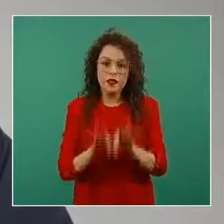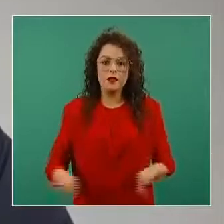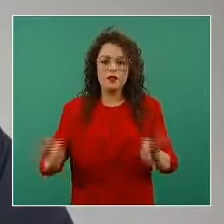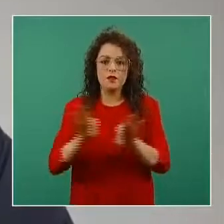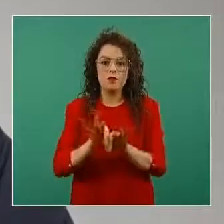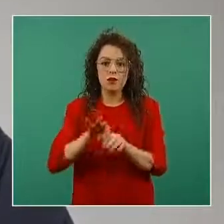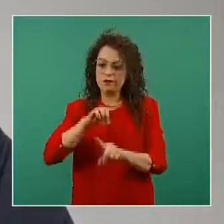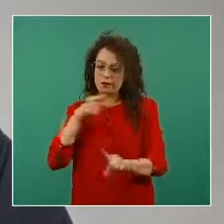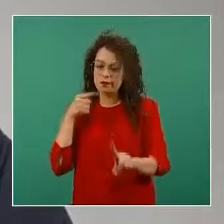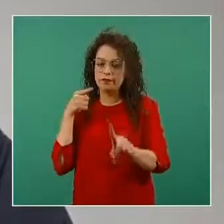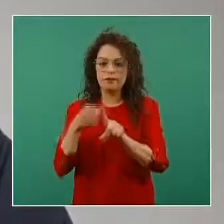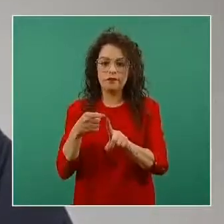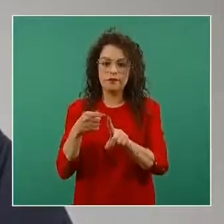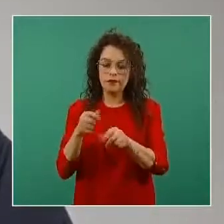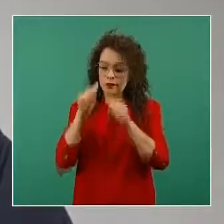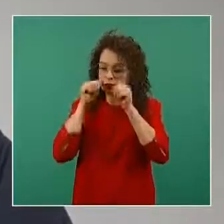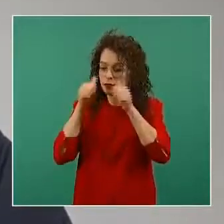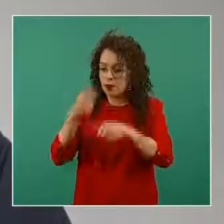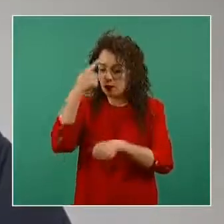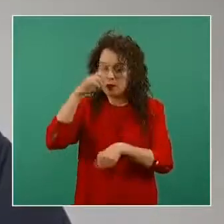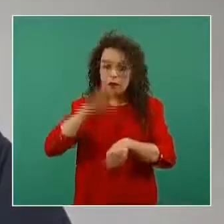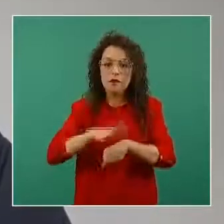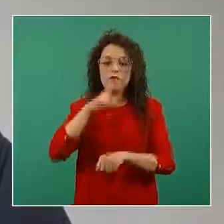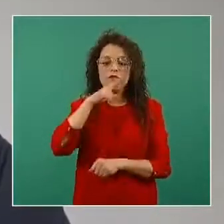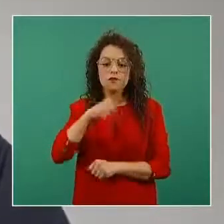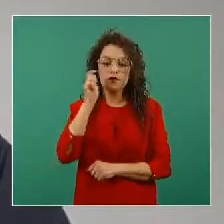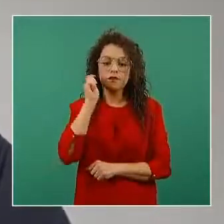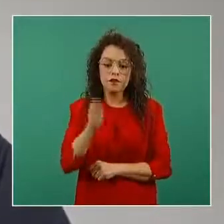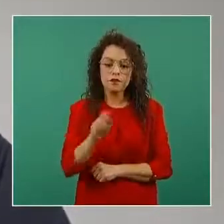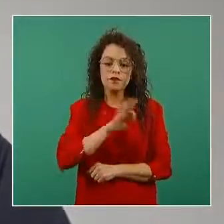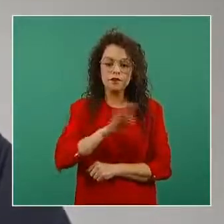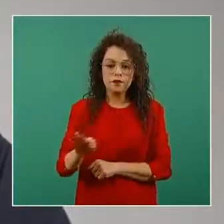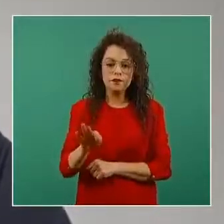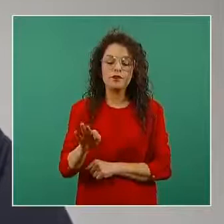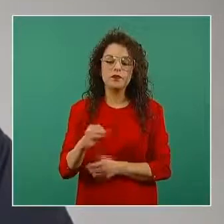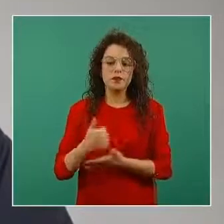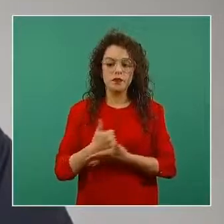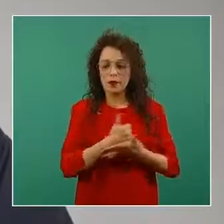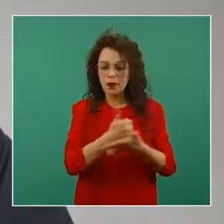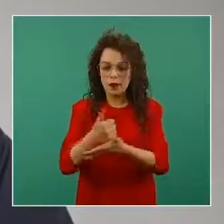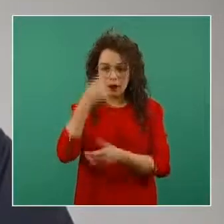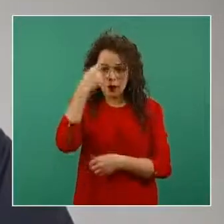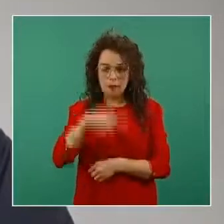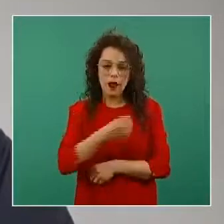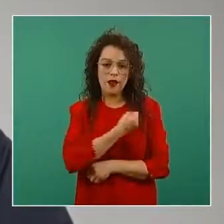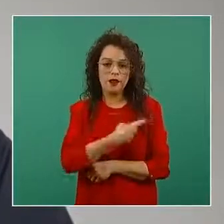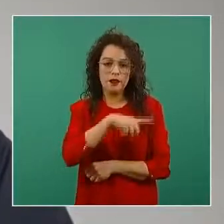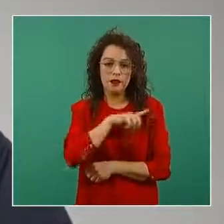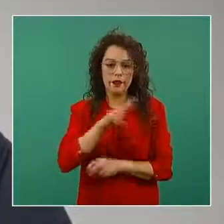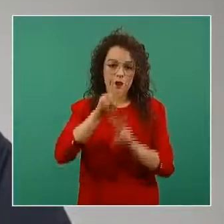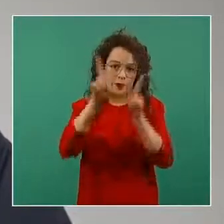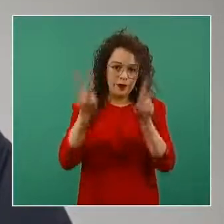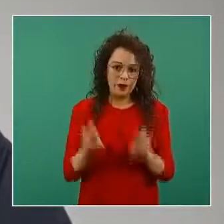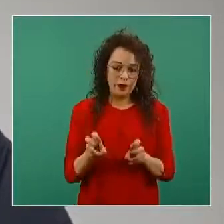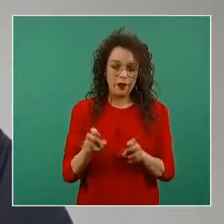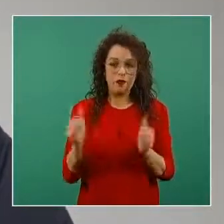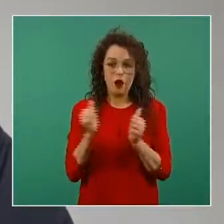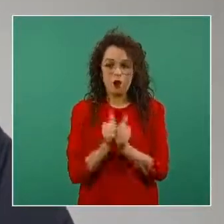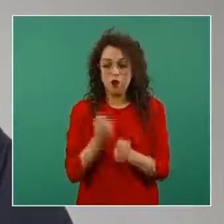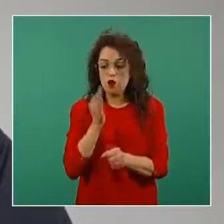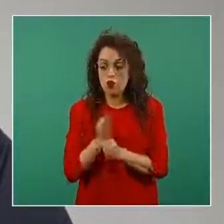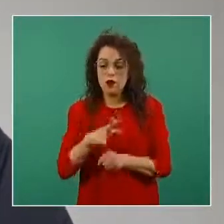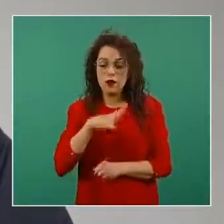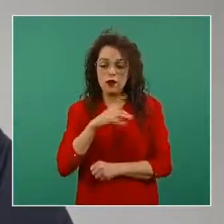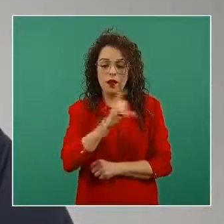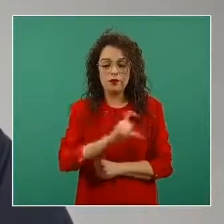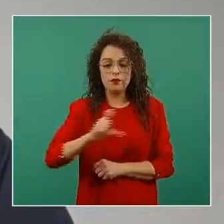lograr la mejor optimización y los mejores resultados en materia de salud pública con las dosis que hasta el momento se tienen.